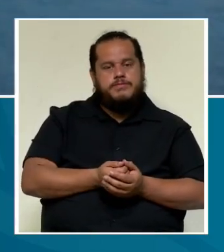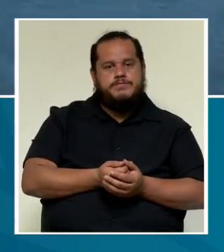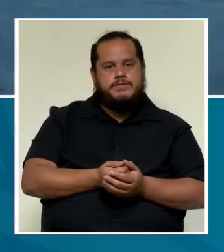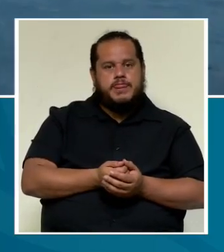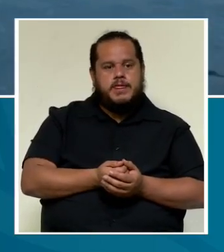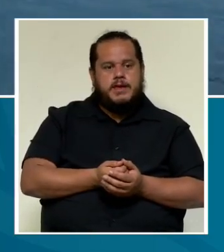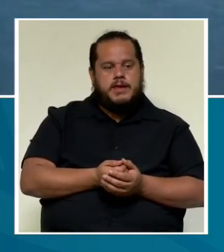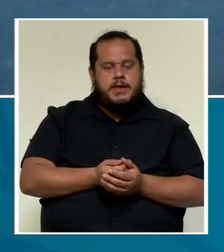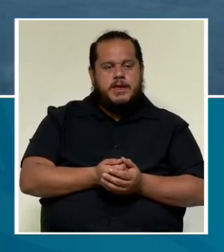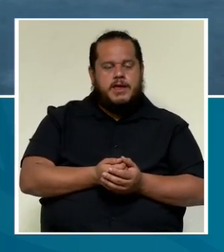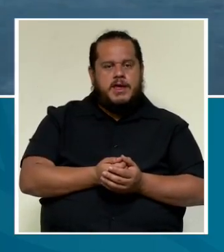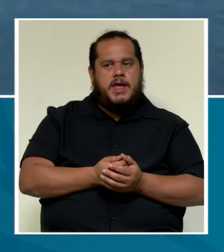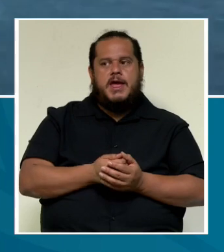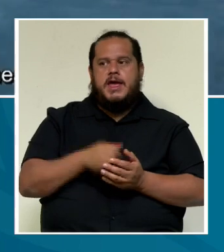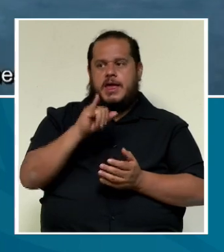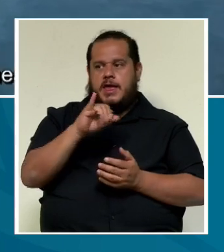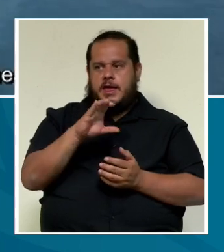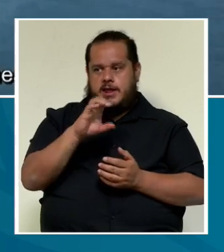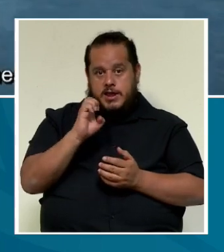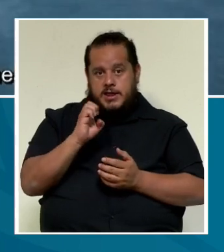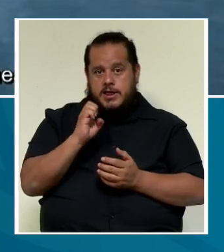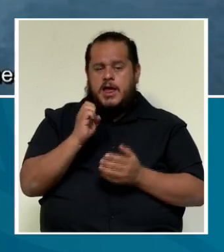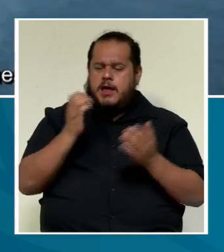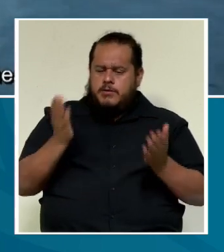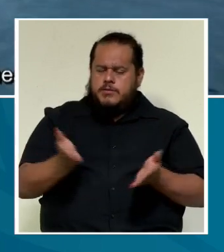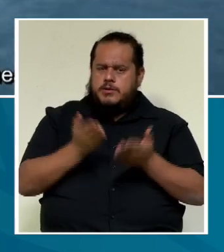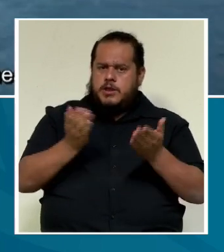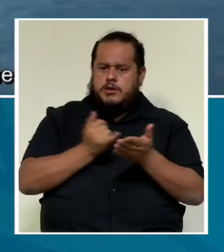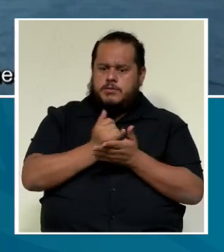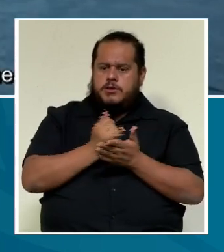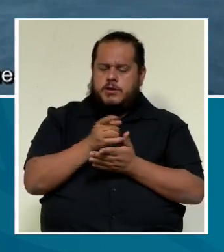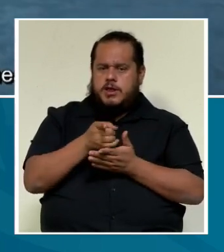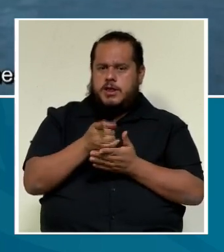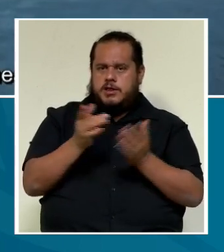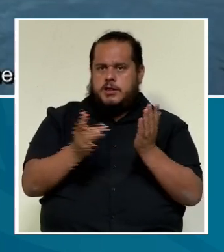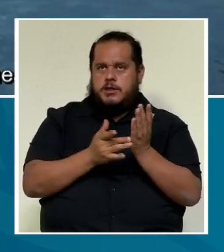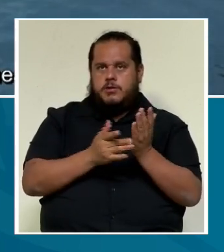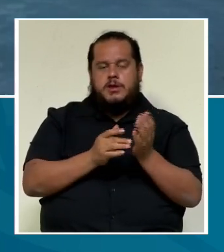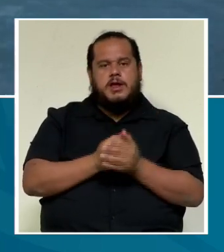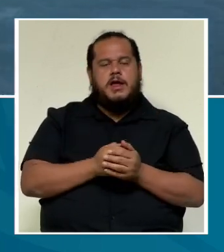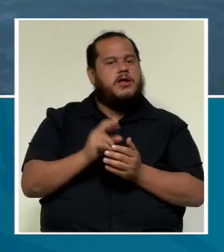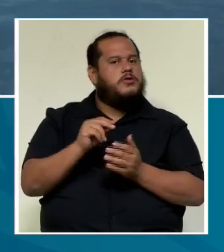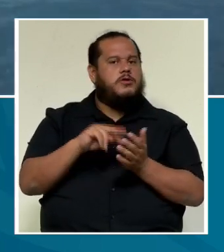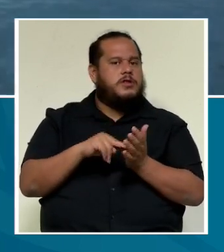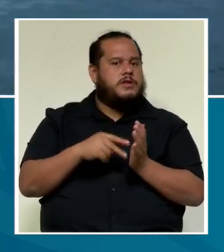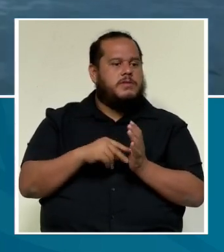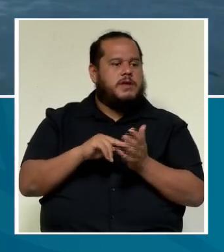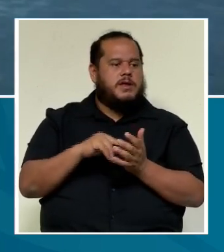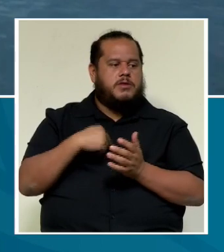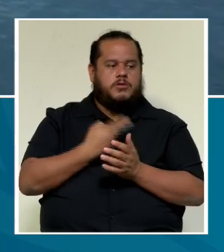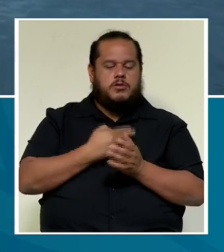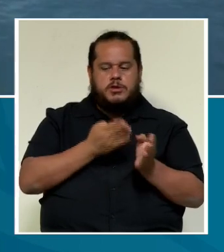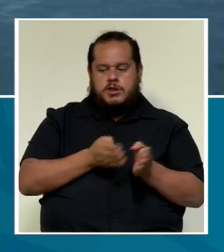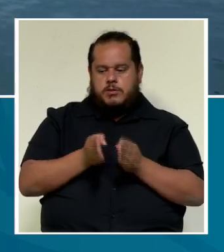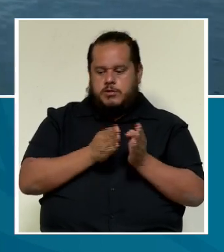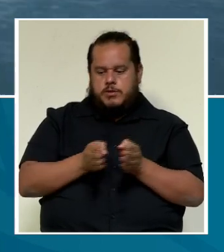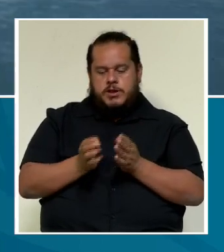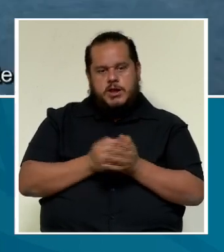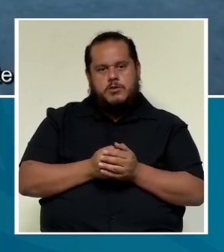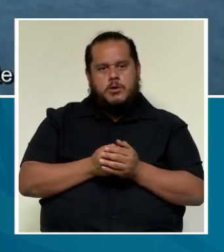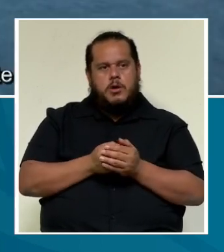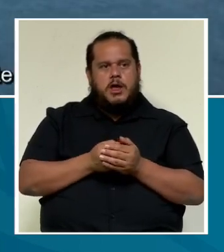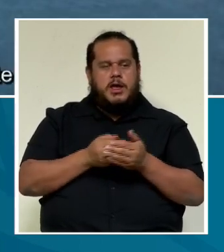El instituto ha venido impulsando la investigación en esta tecnología. No significa que estemos planeando en el